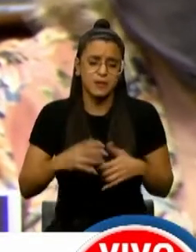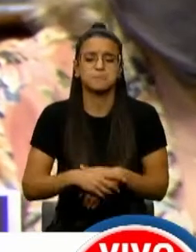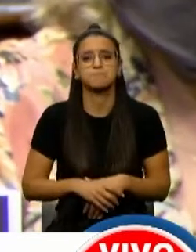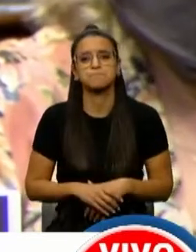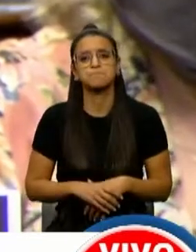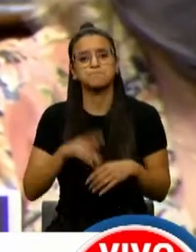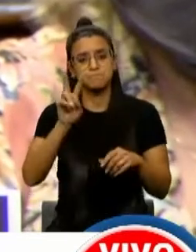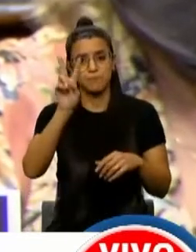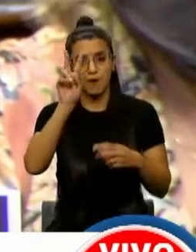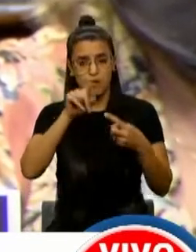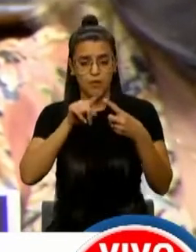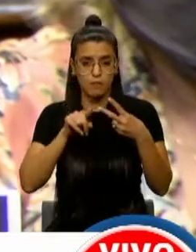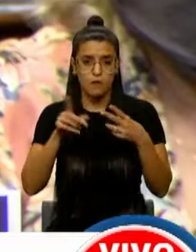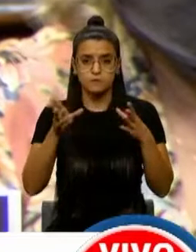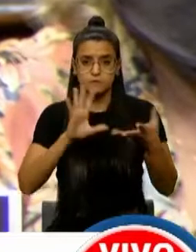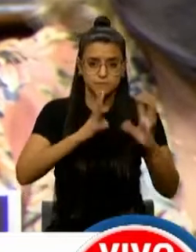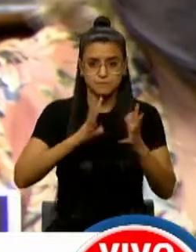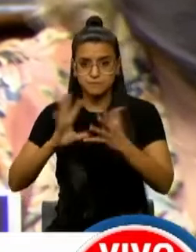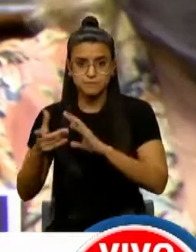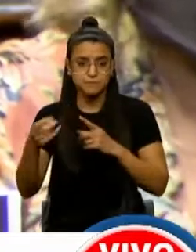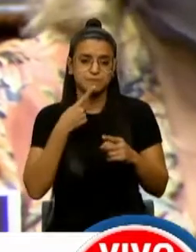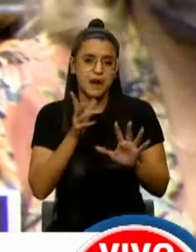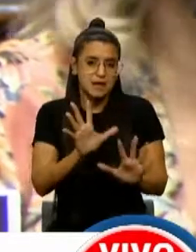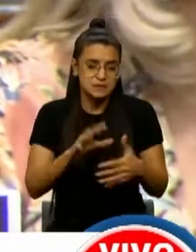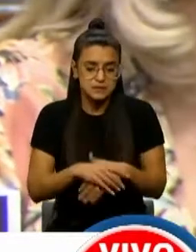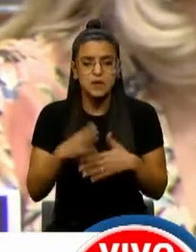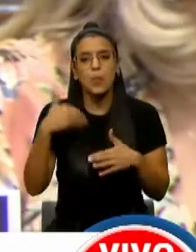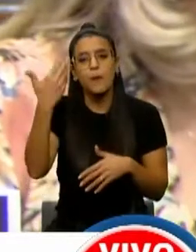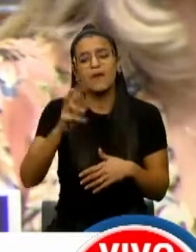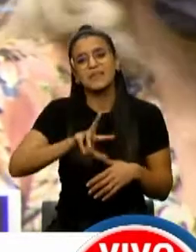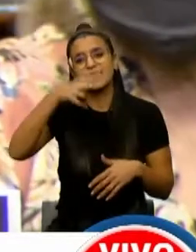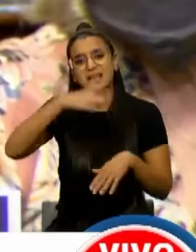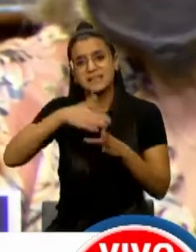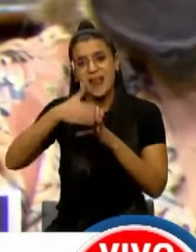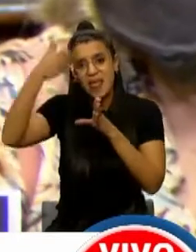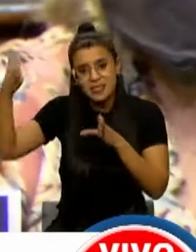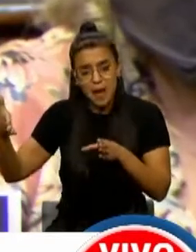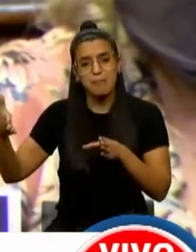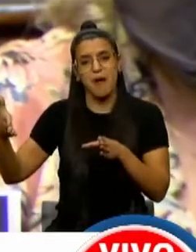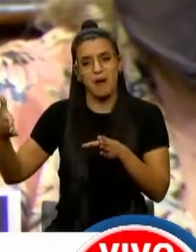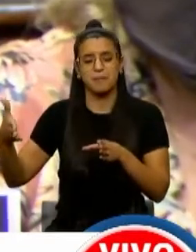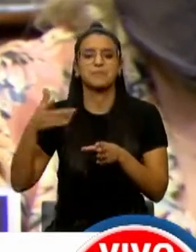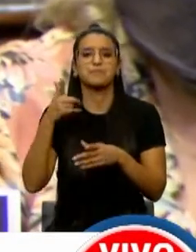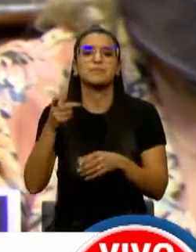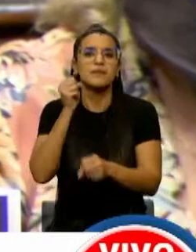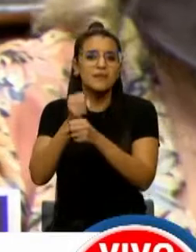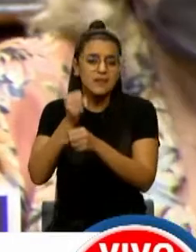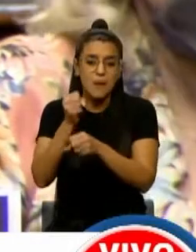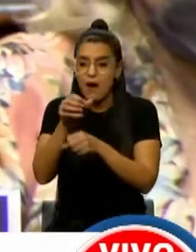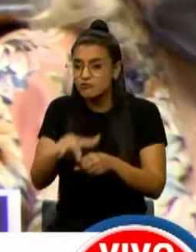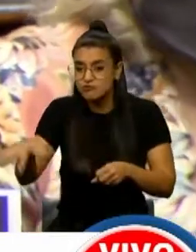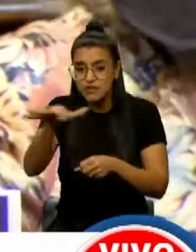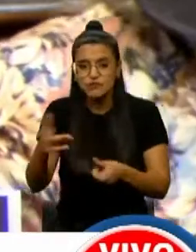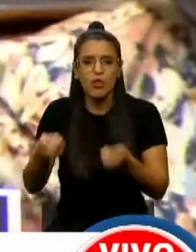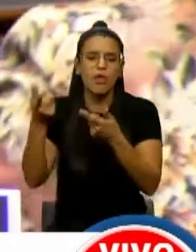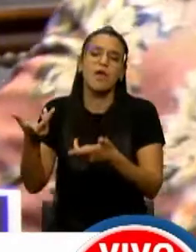que en esos dos caminos se marcó esto. Después entramos en la tercera etapa, la reivindicación de los trabajadores de un sector,